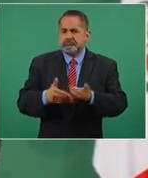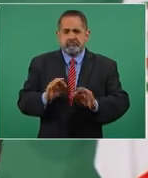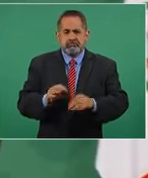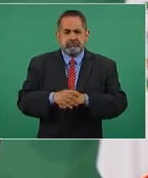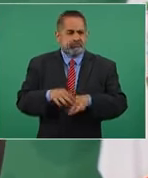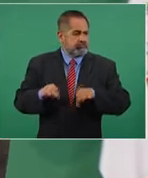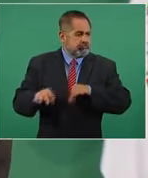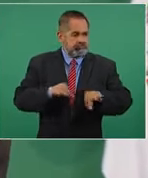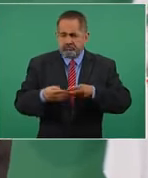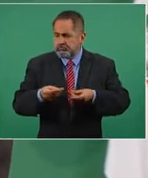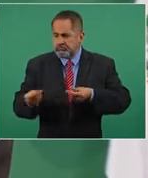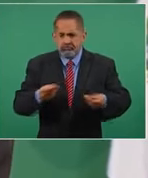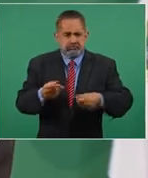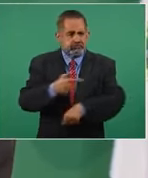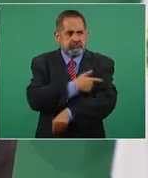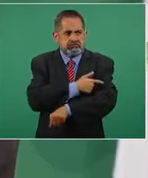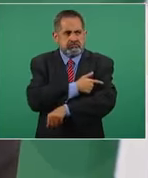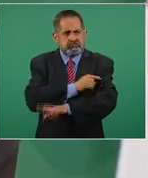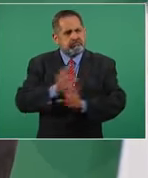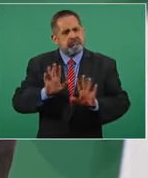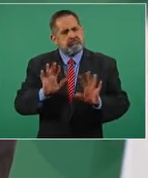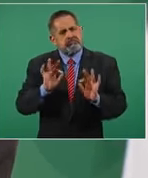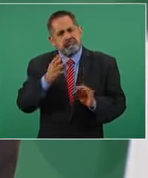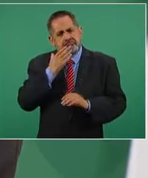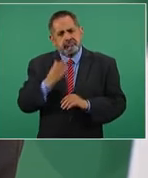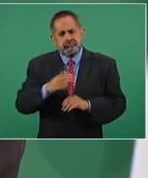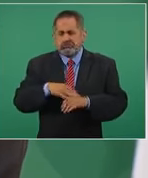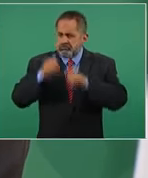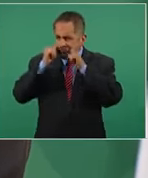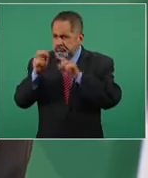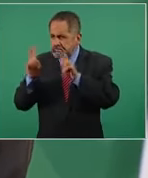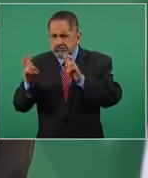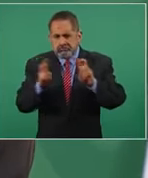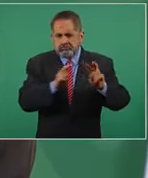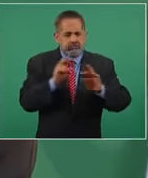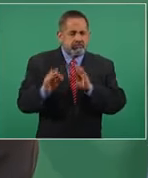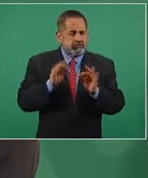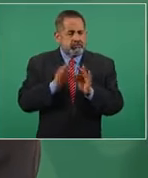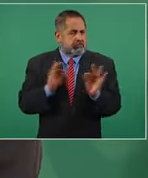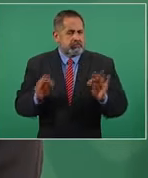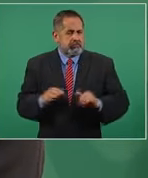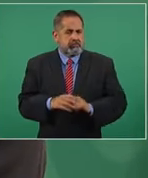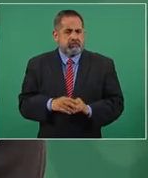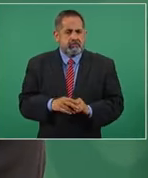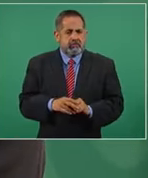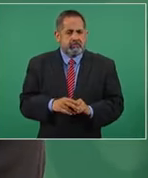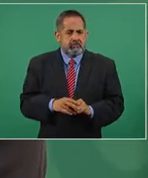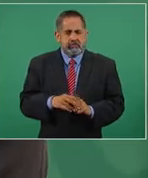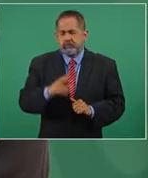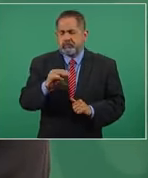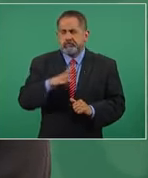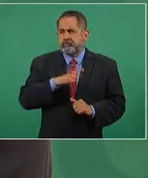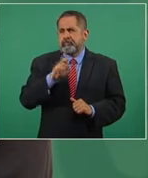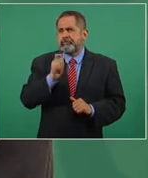desahogué toda la agenda, atendí todos los temas. No hay